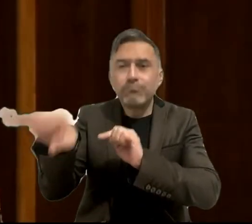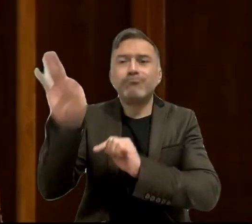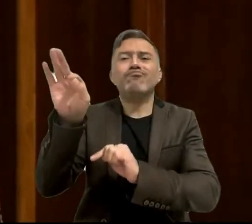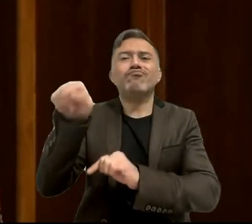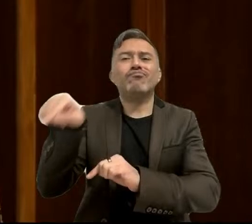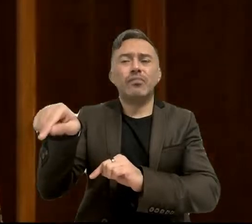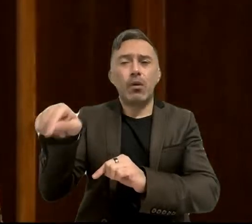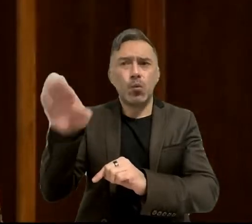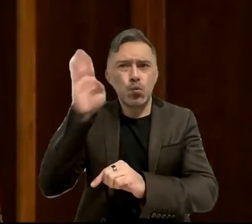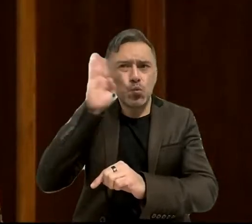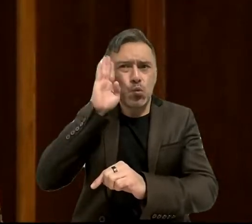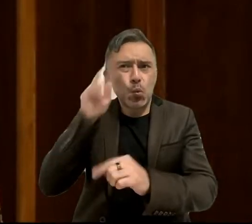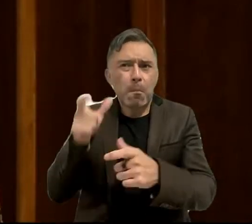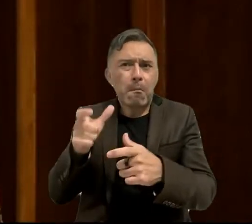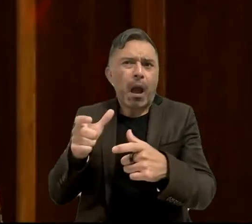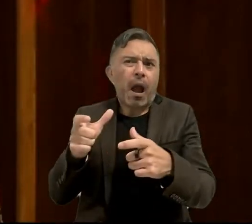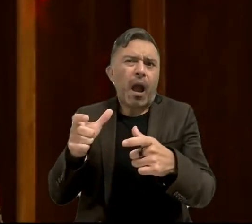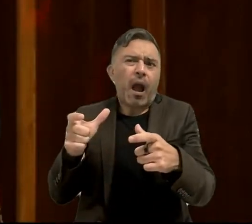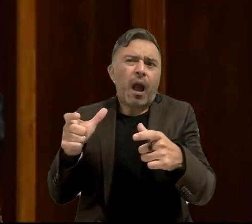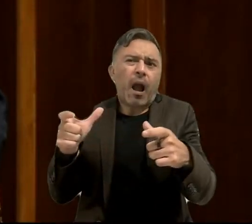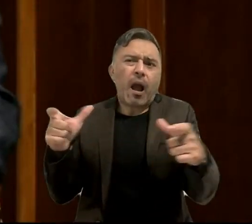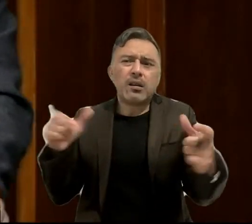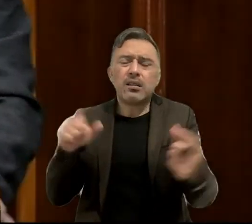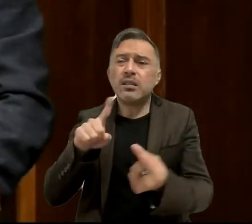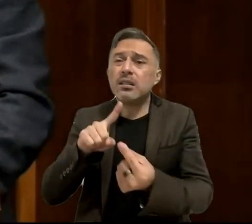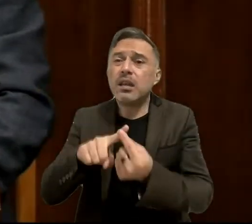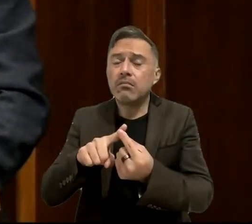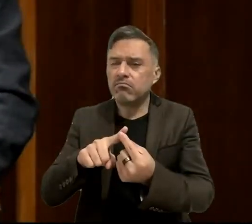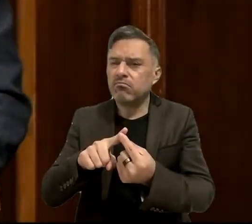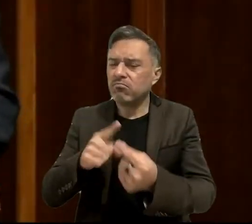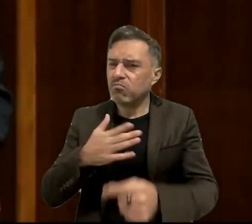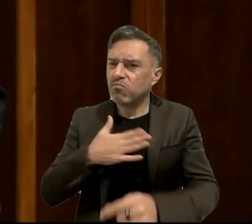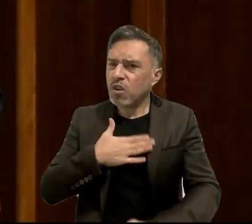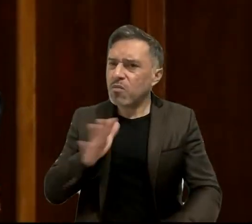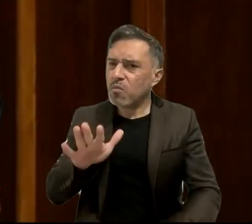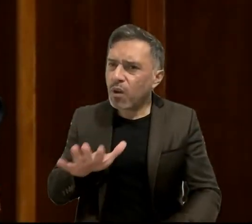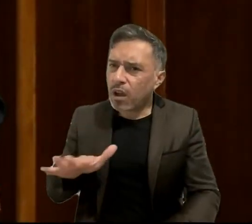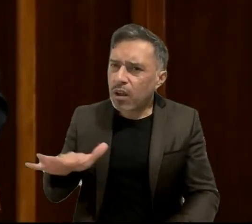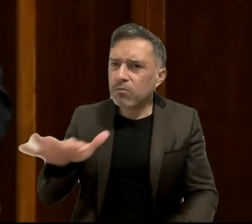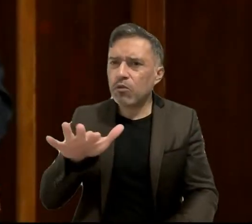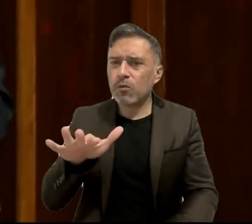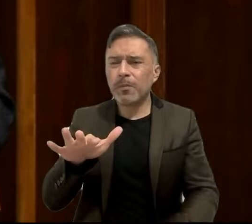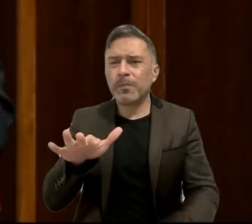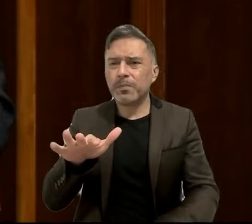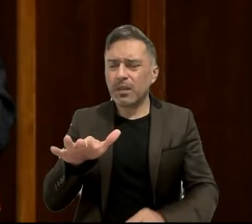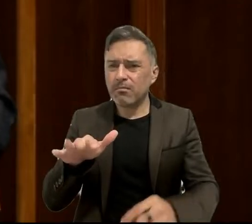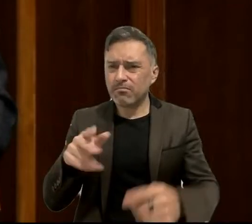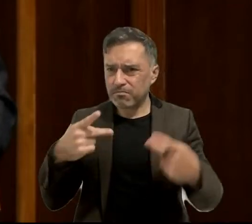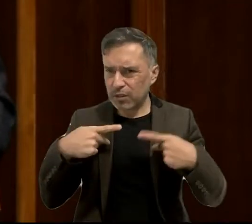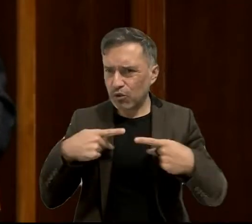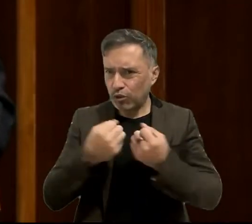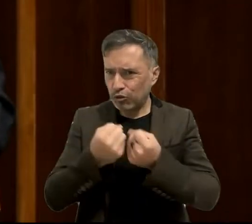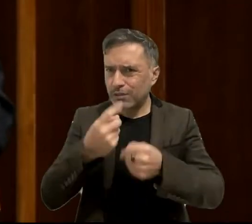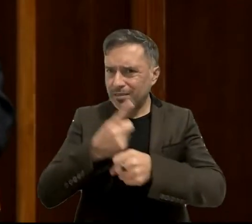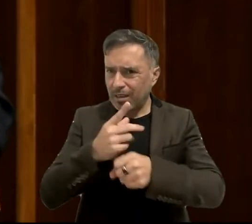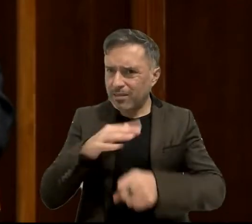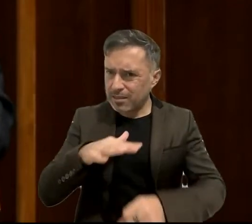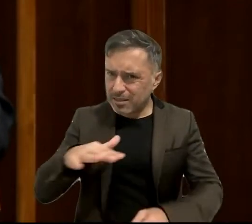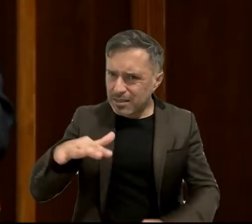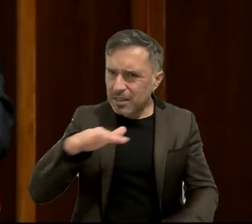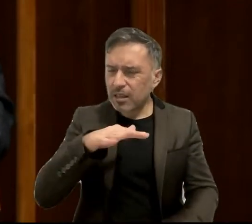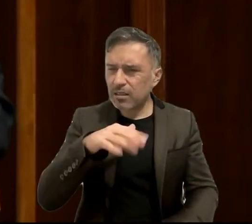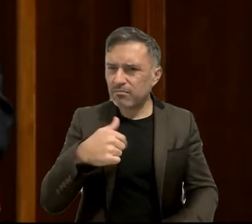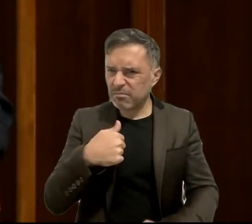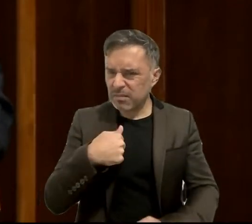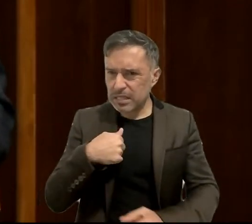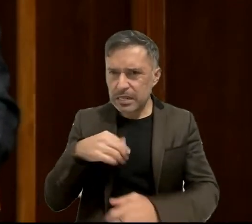es nuestro pueblo, es nuestra sociedad misma, es nuestra carne